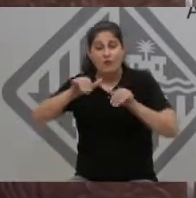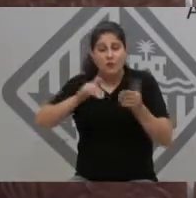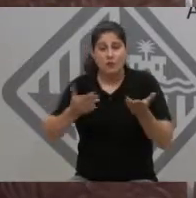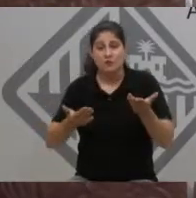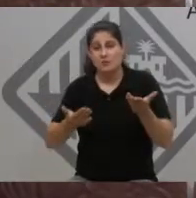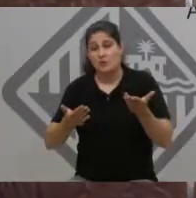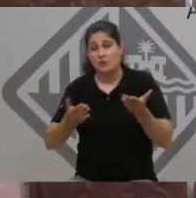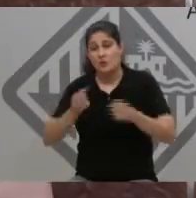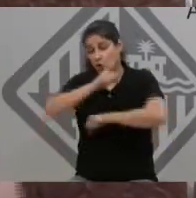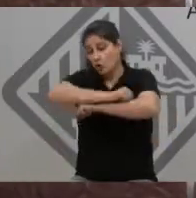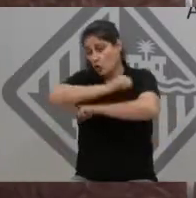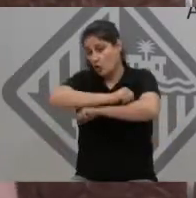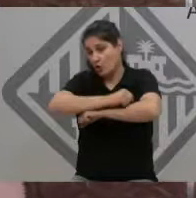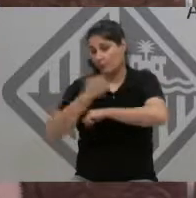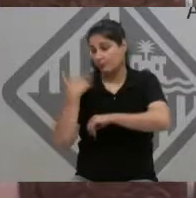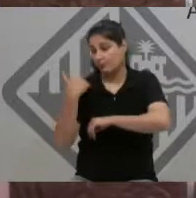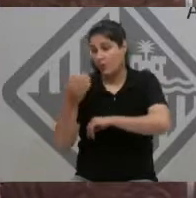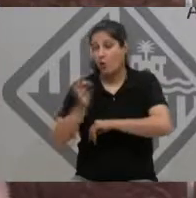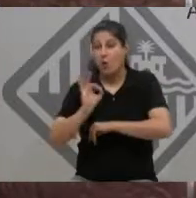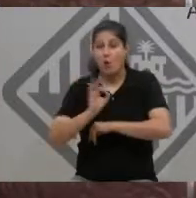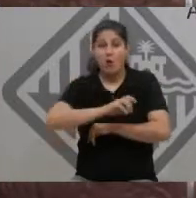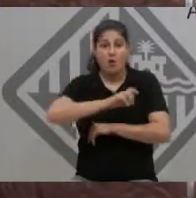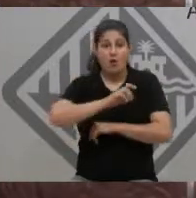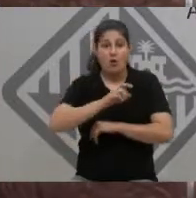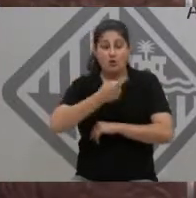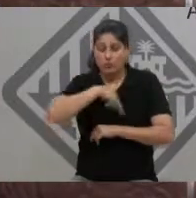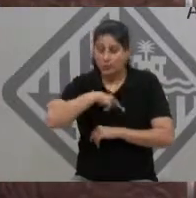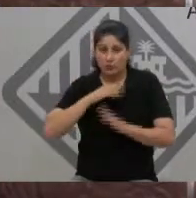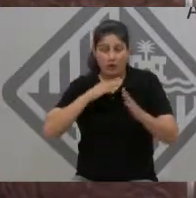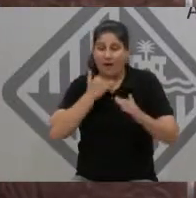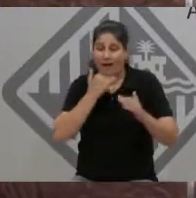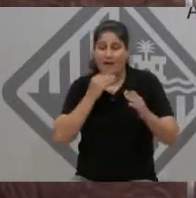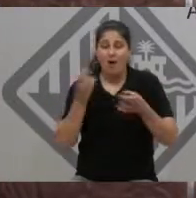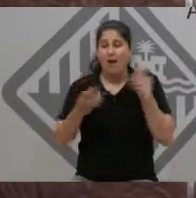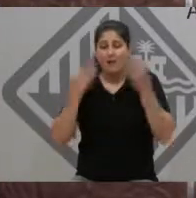venen del SOIP, a part de les intervencions pròpies que feien des de Palma Activa.